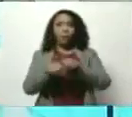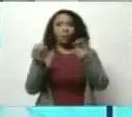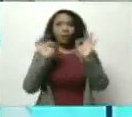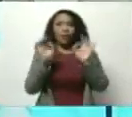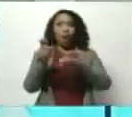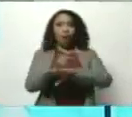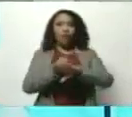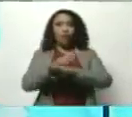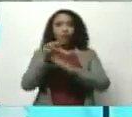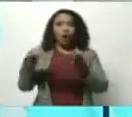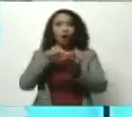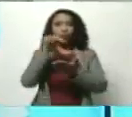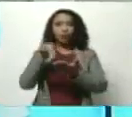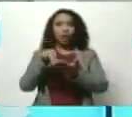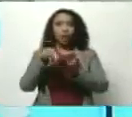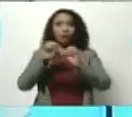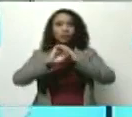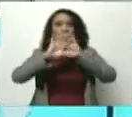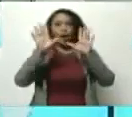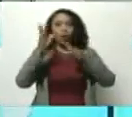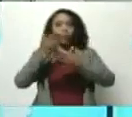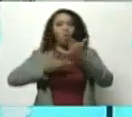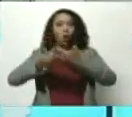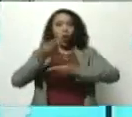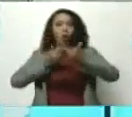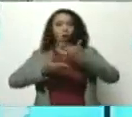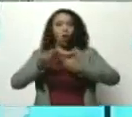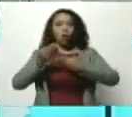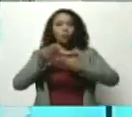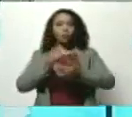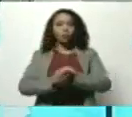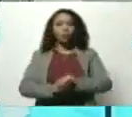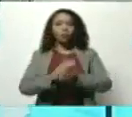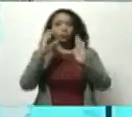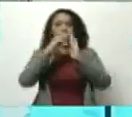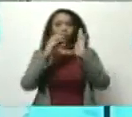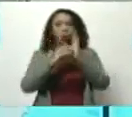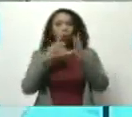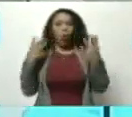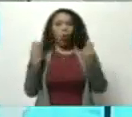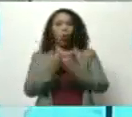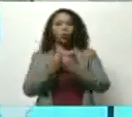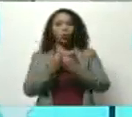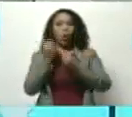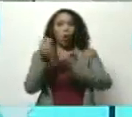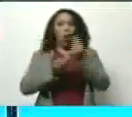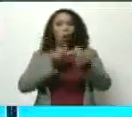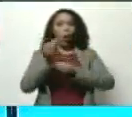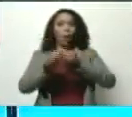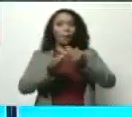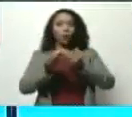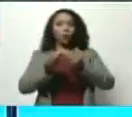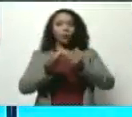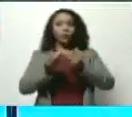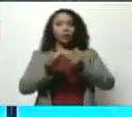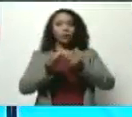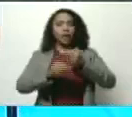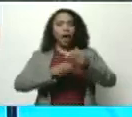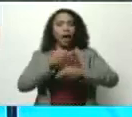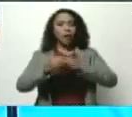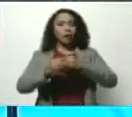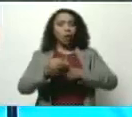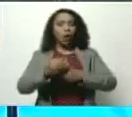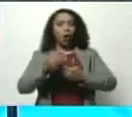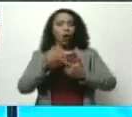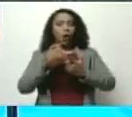gobierno nacional con la declaración de cooperación plus junto con la serie de medidas y decisiones acertadas que han sido tomadas en el seno